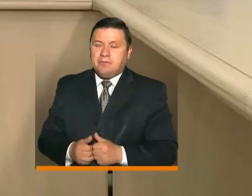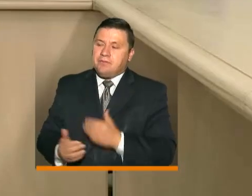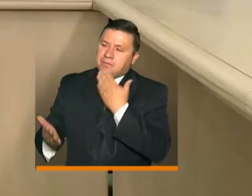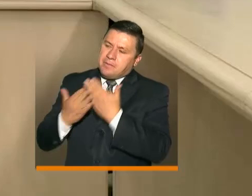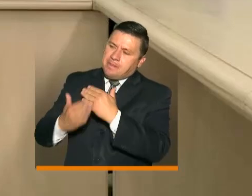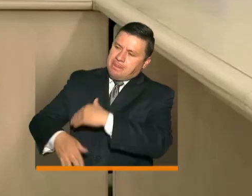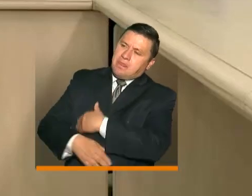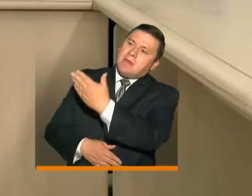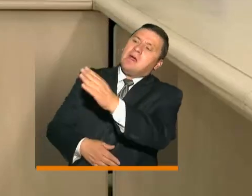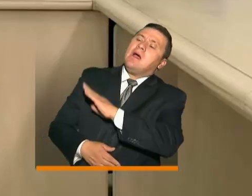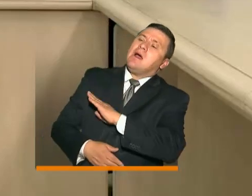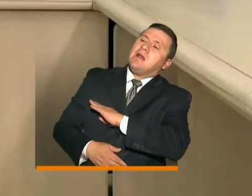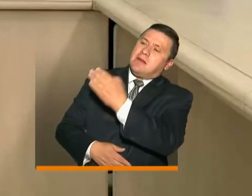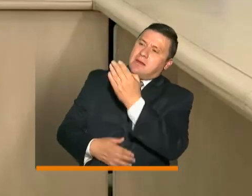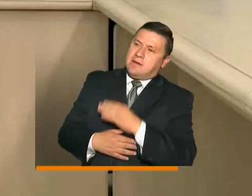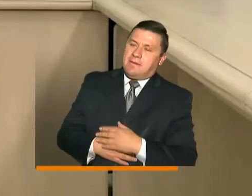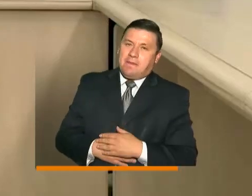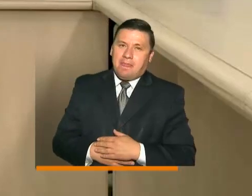Gracias, ministro. Alcalde.